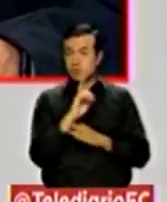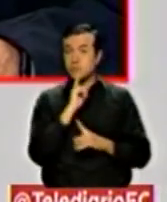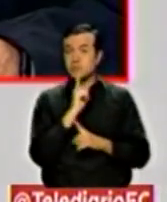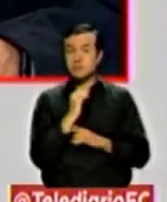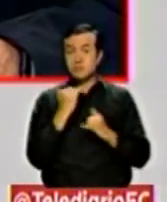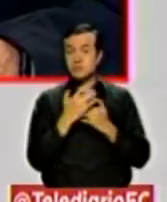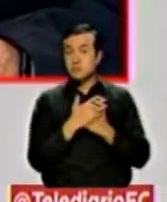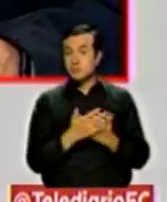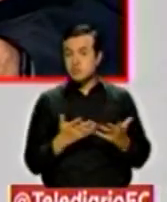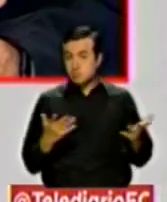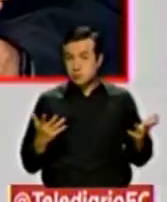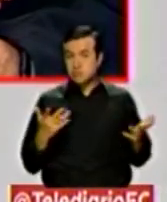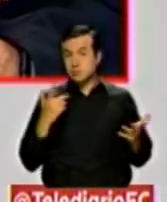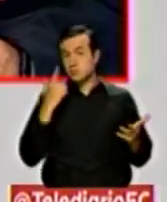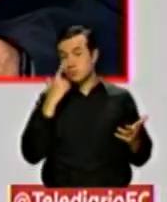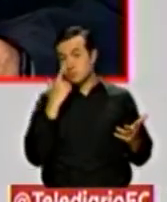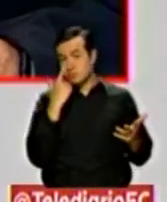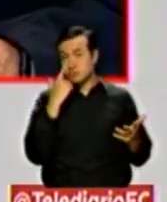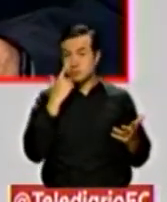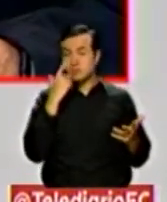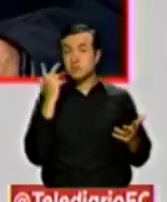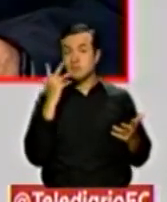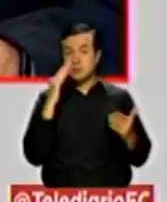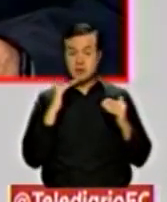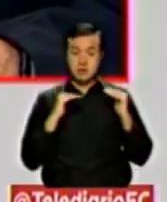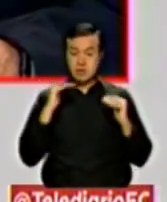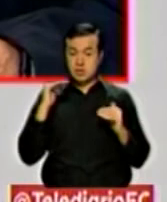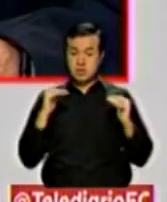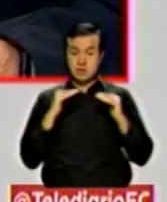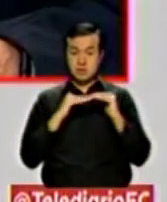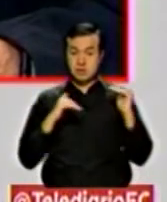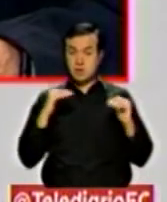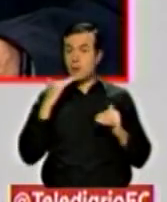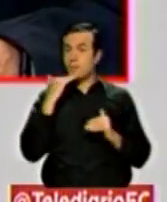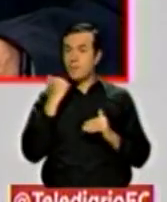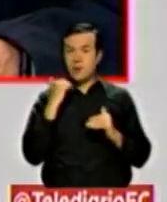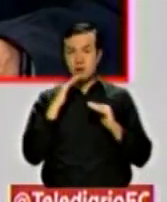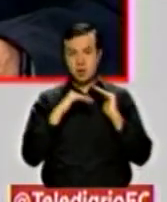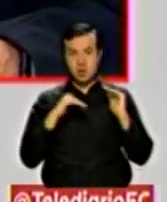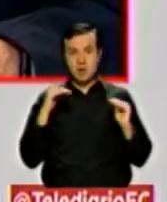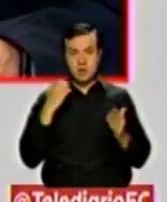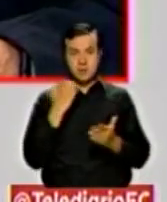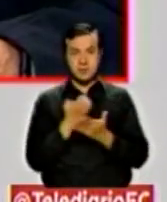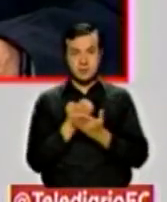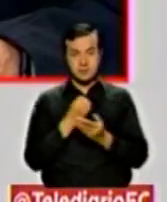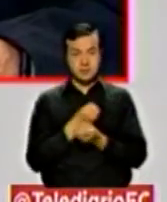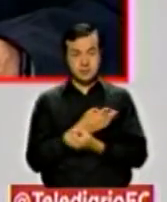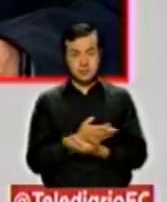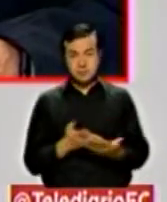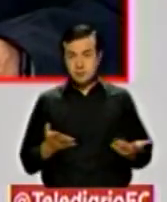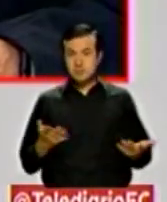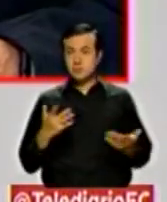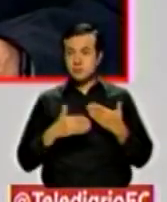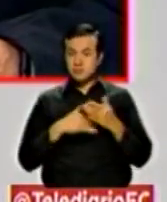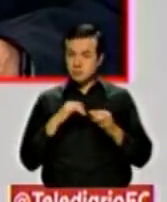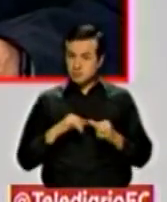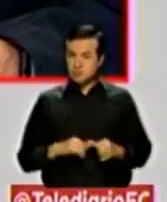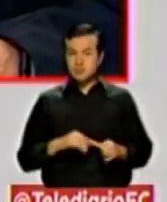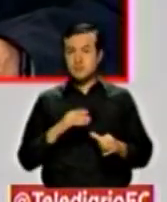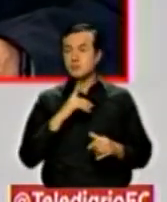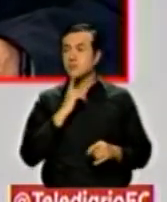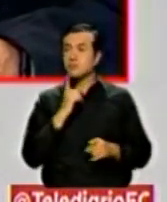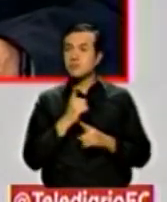Encontrar la posibilidad de una estabilización para mejorar la economía. No que sigamos siendo